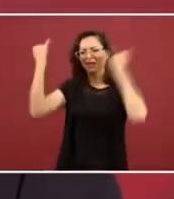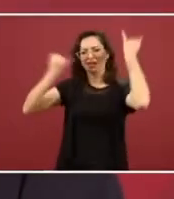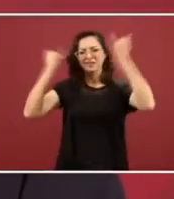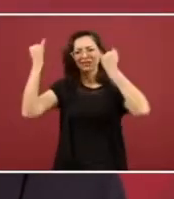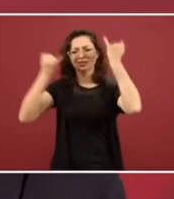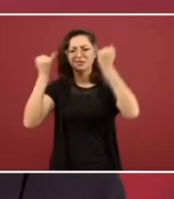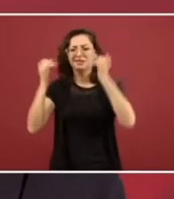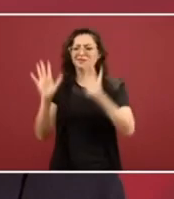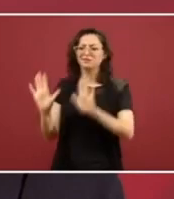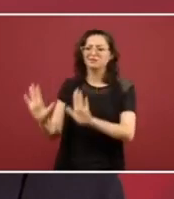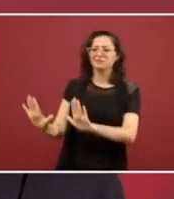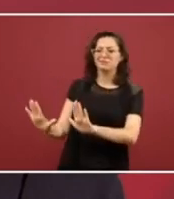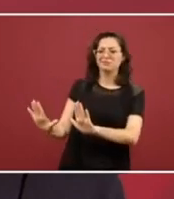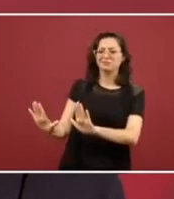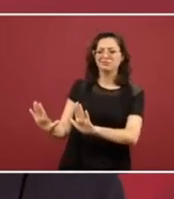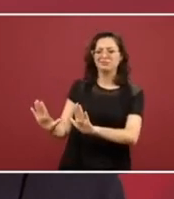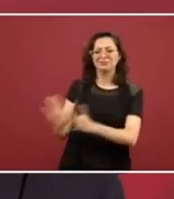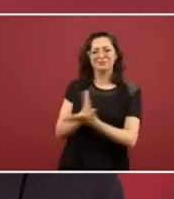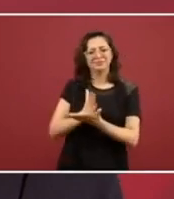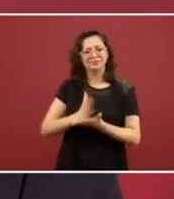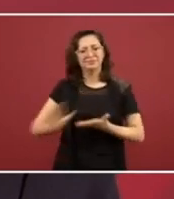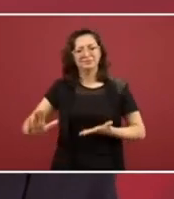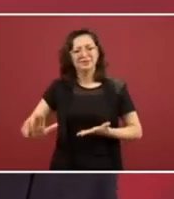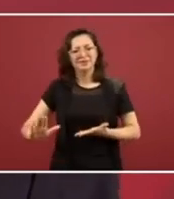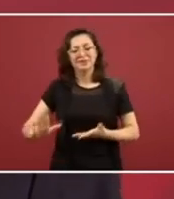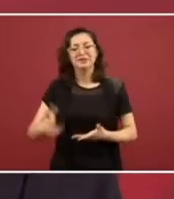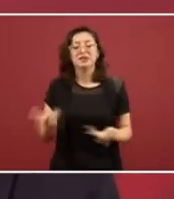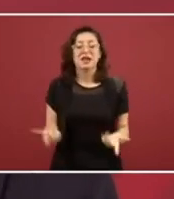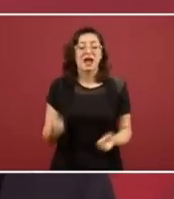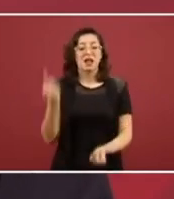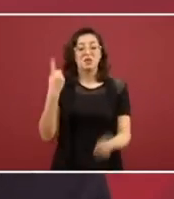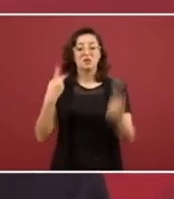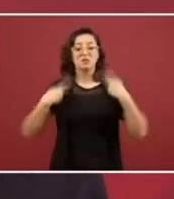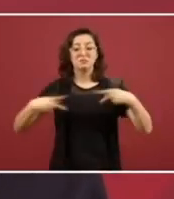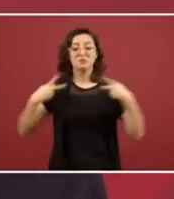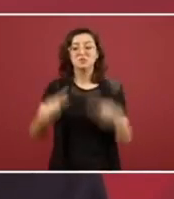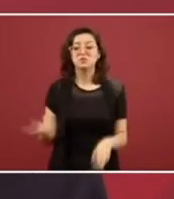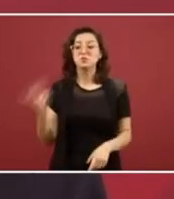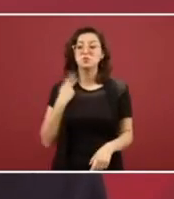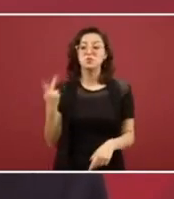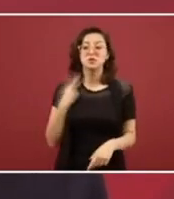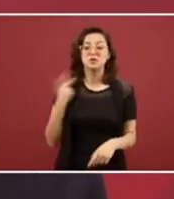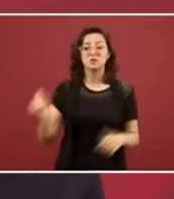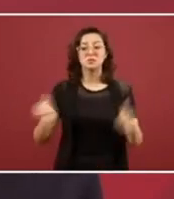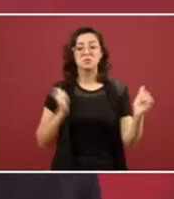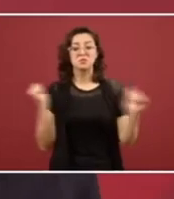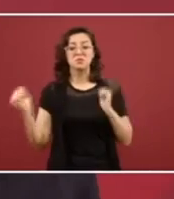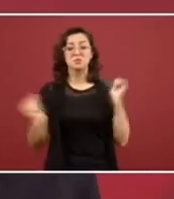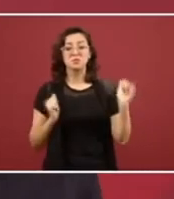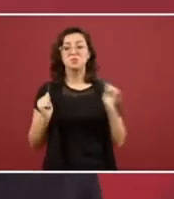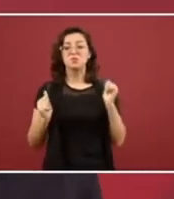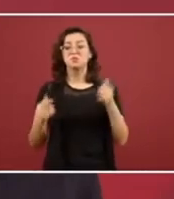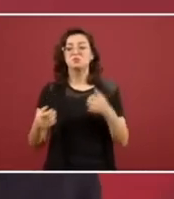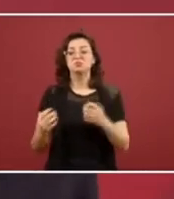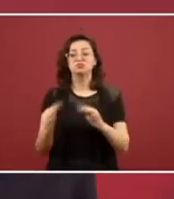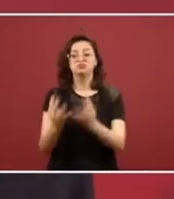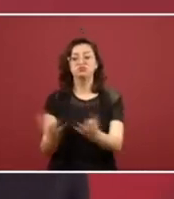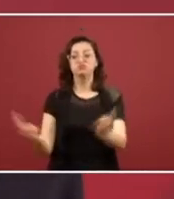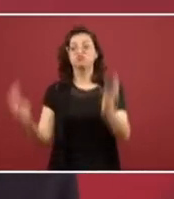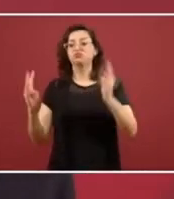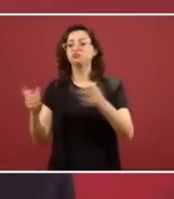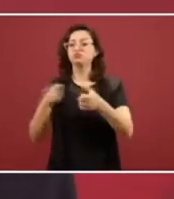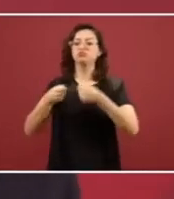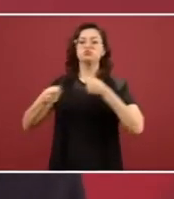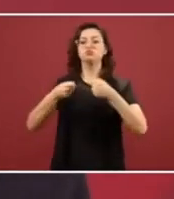Hay politiqueros que hasta hacen ruedas de prensa hablando